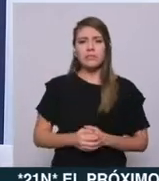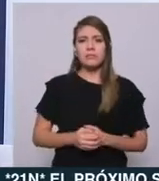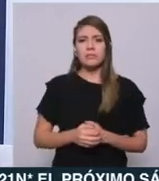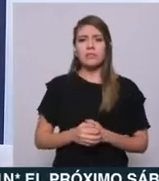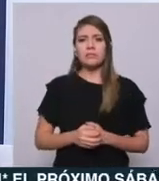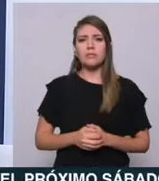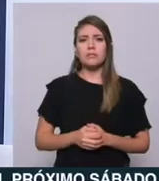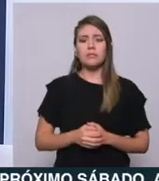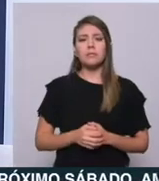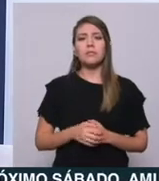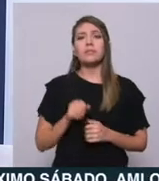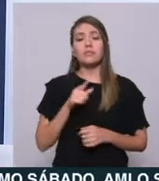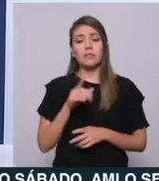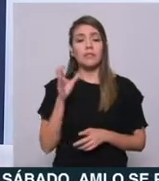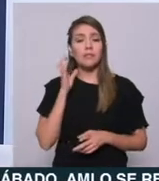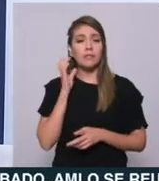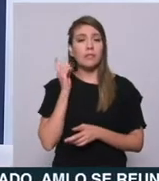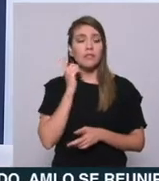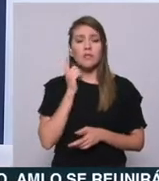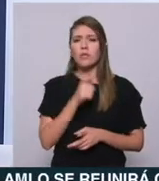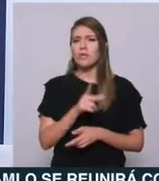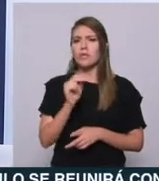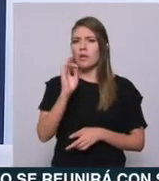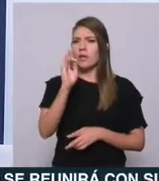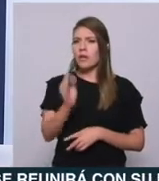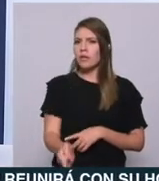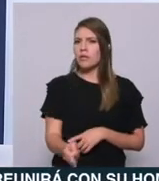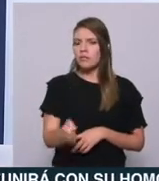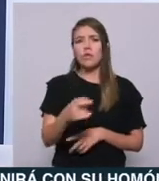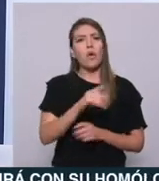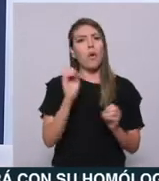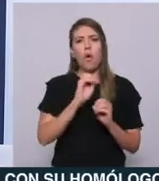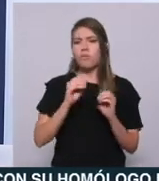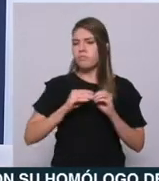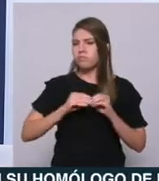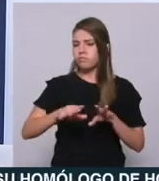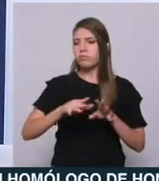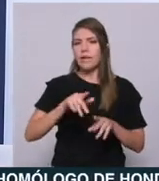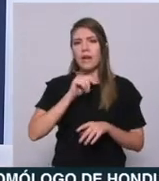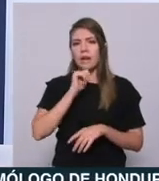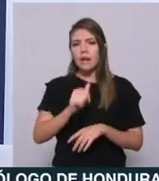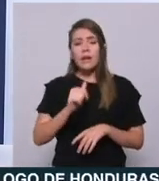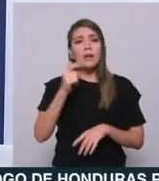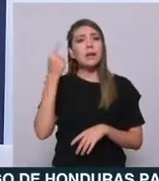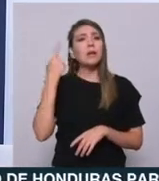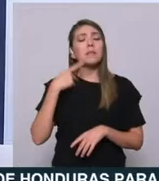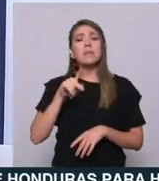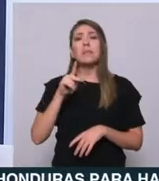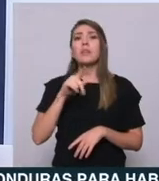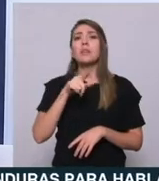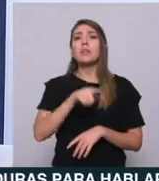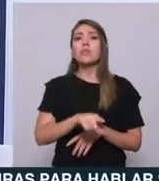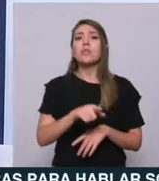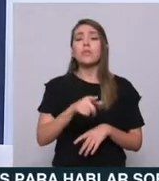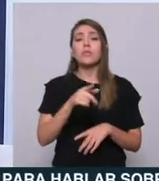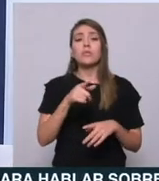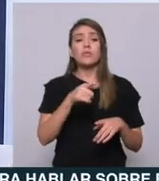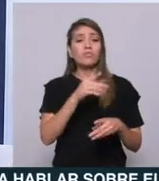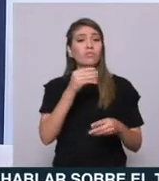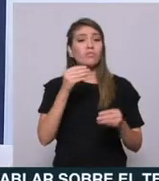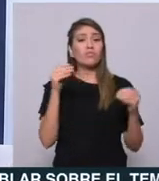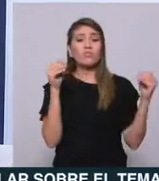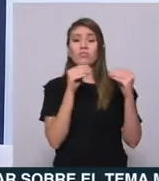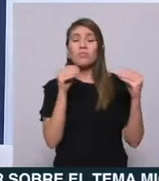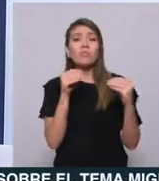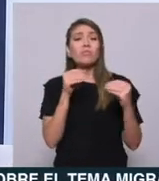lo admitió, alegando que no ha sido publicado, pero lo que él alegaba no era la publicación, era el